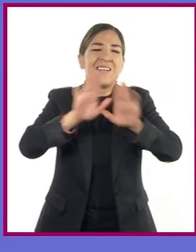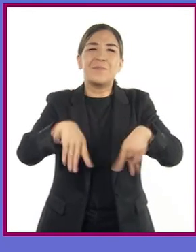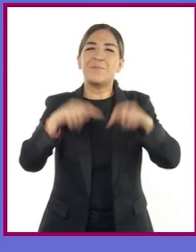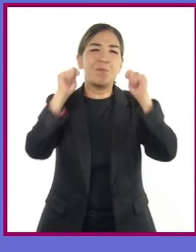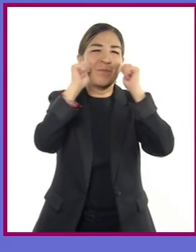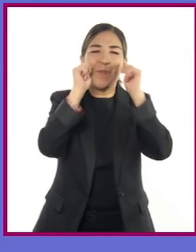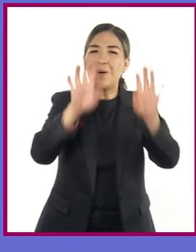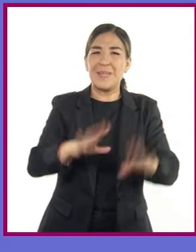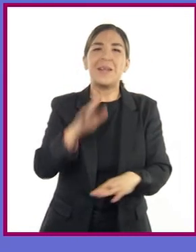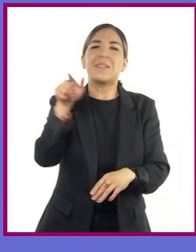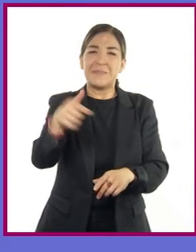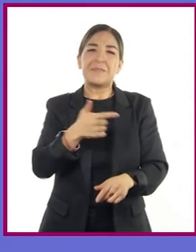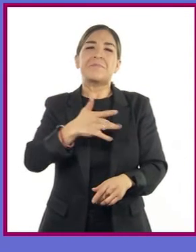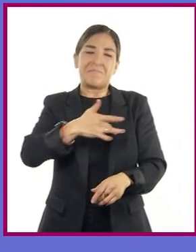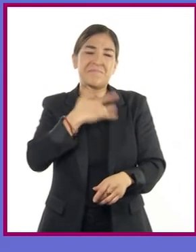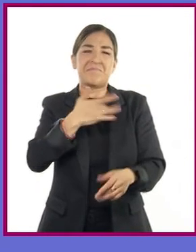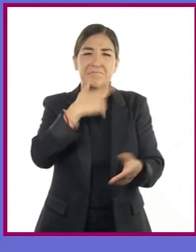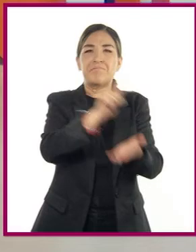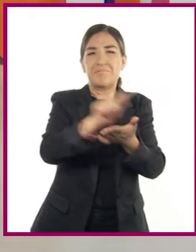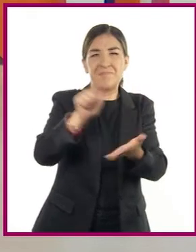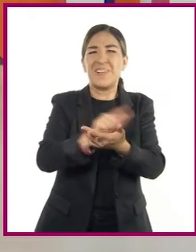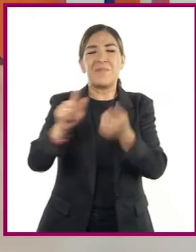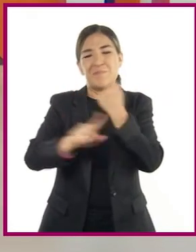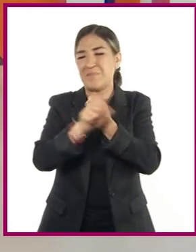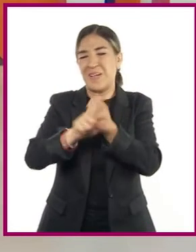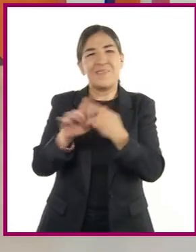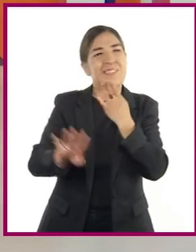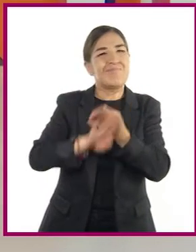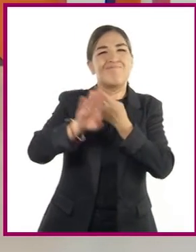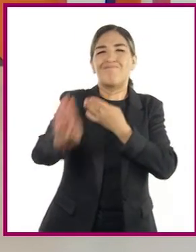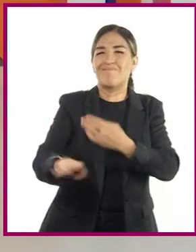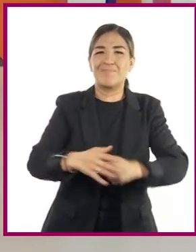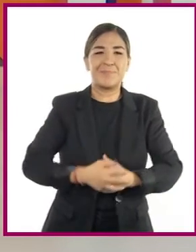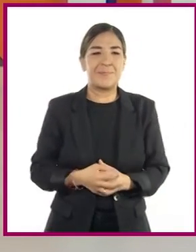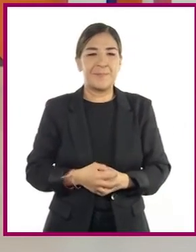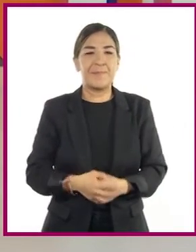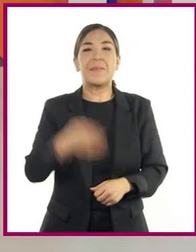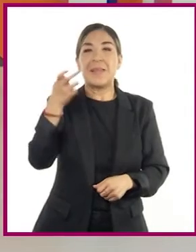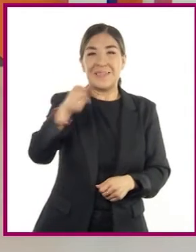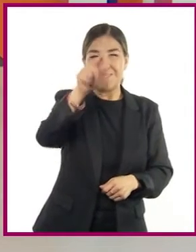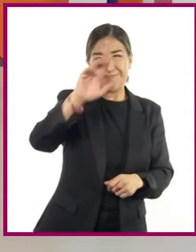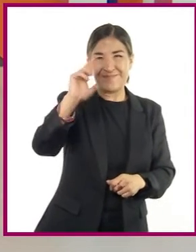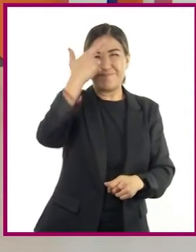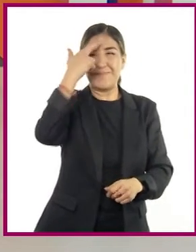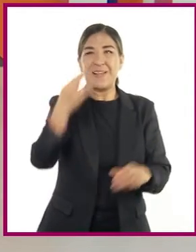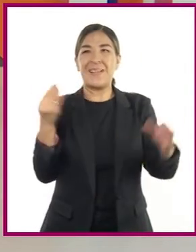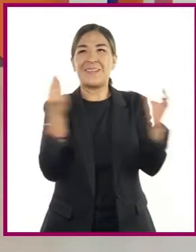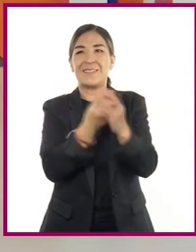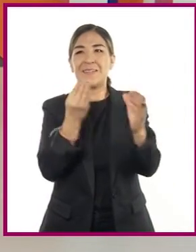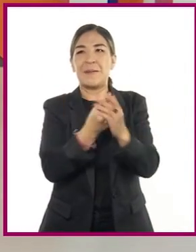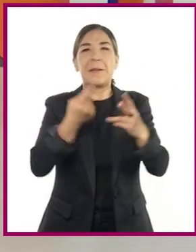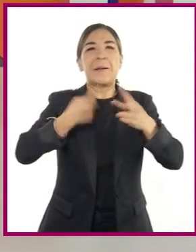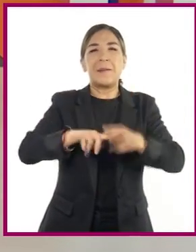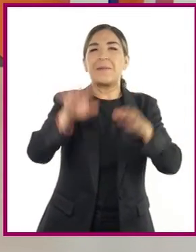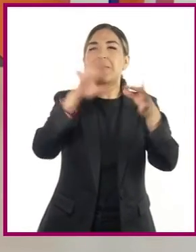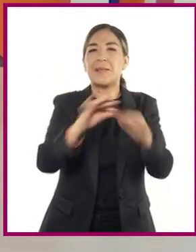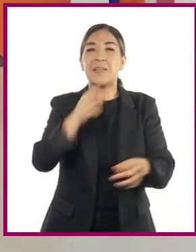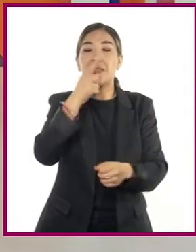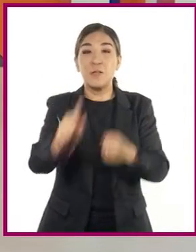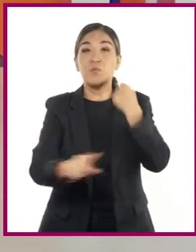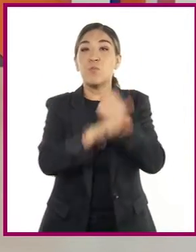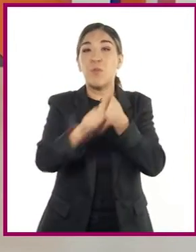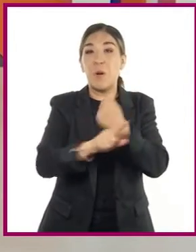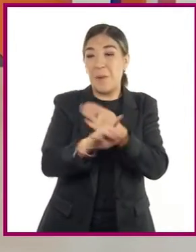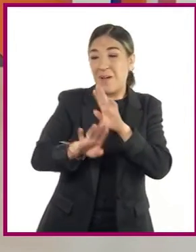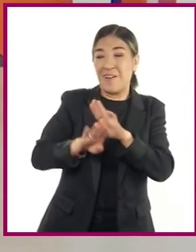prefiere hacerlo que armar un pleito. Recordarán que al principio de la sesión mencionamos que ignorar los